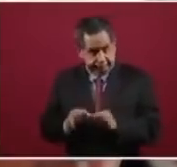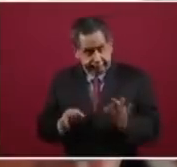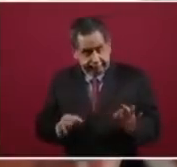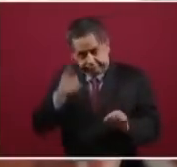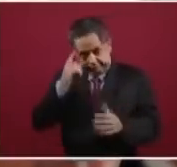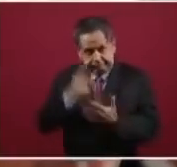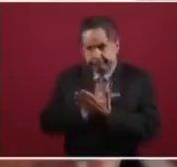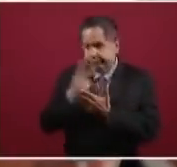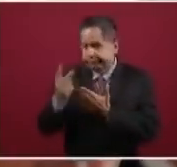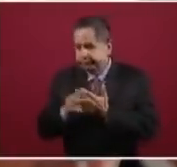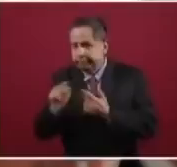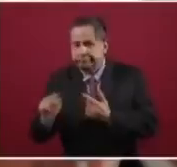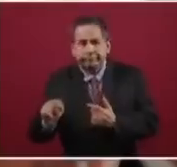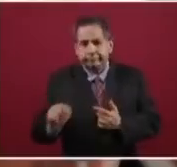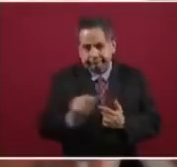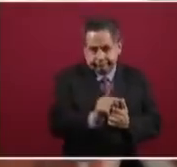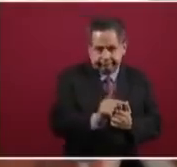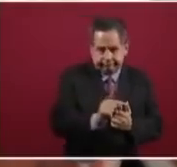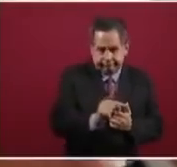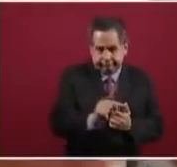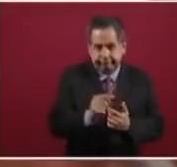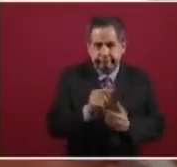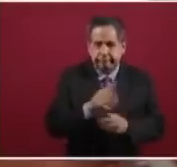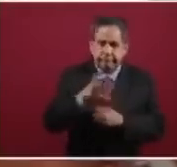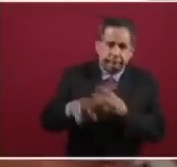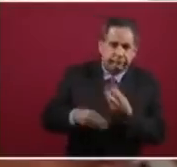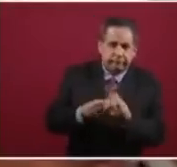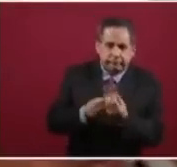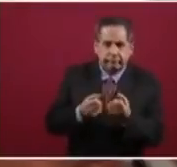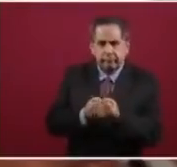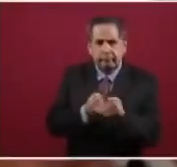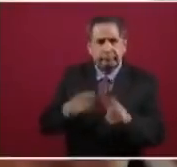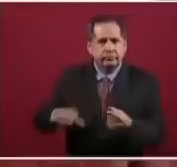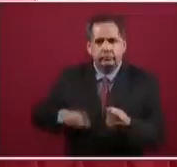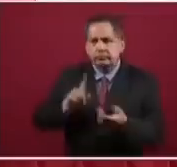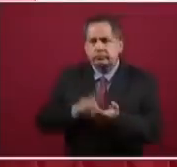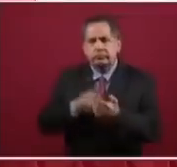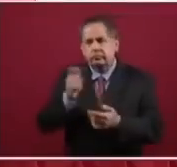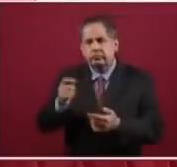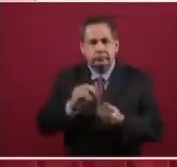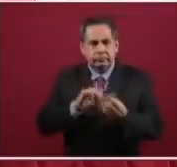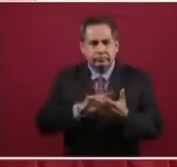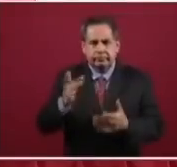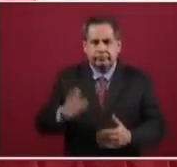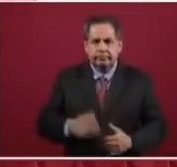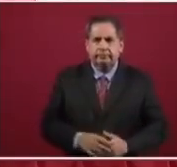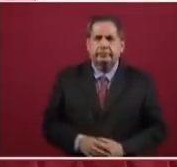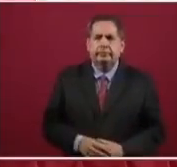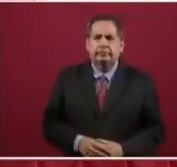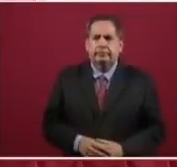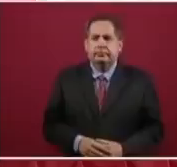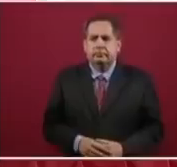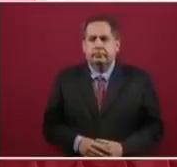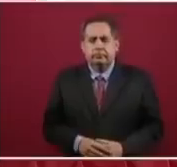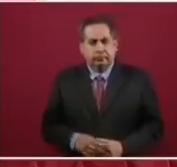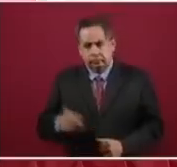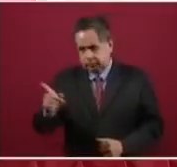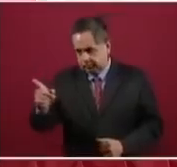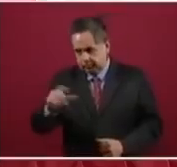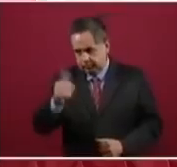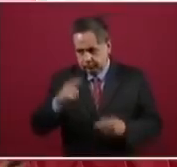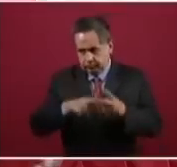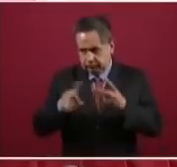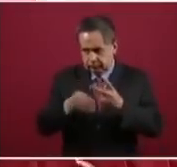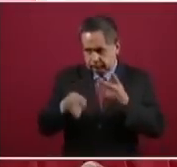programas e infraestructura y todo lo que requiere el gobierno mil gracias tenemos otra pregunta por